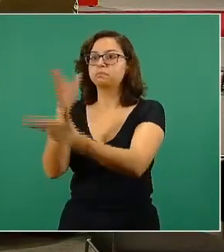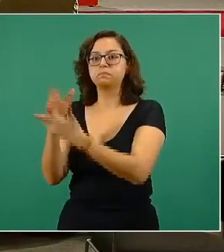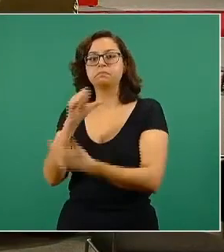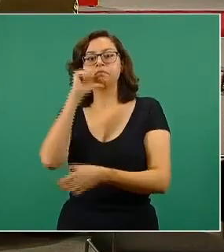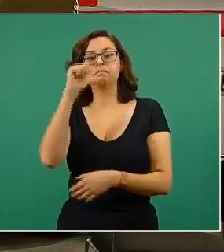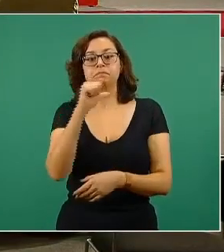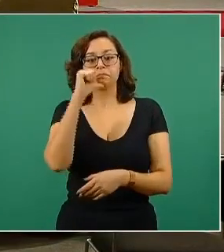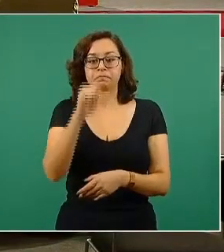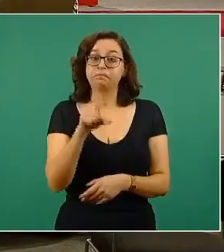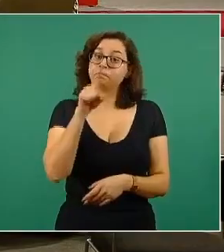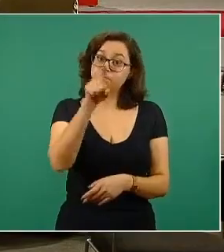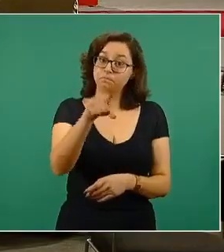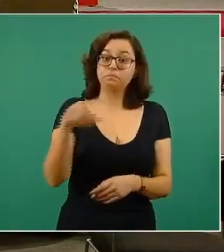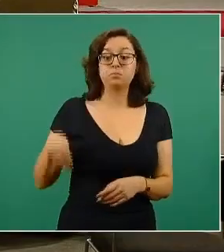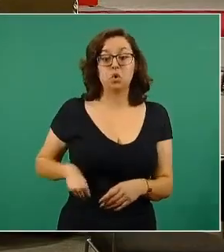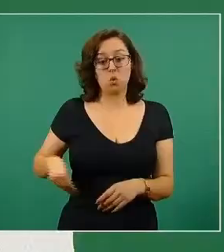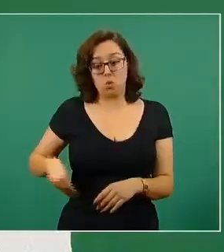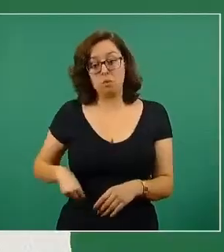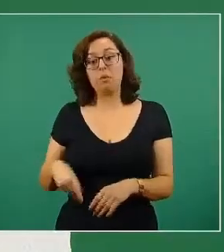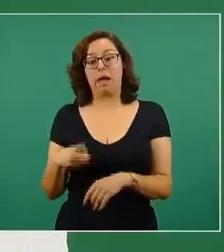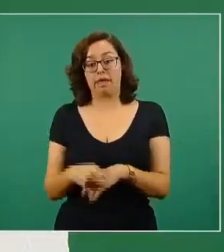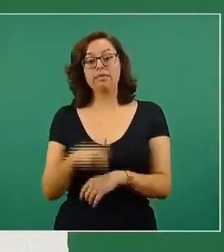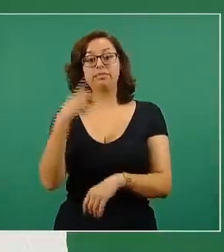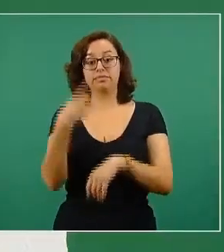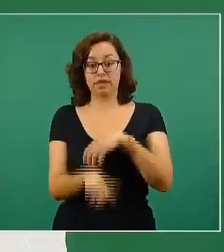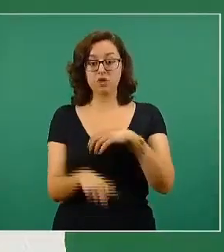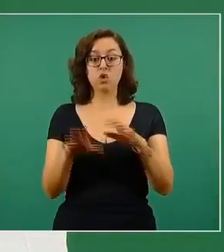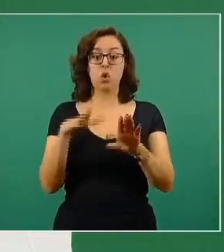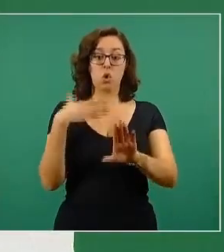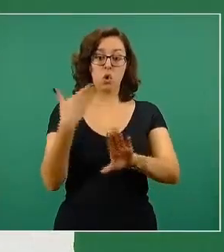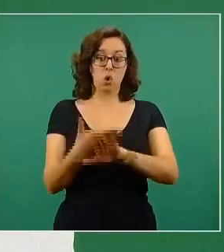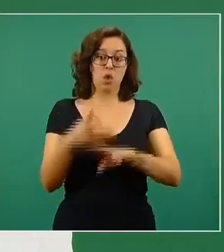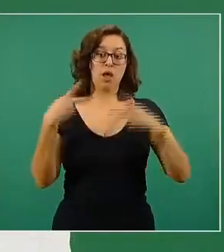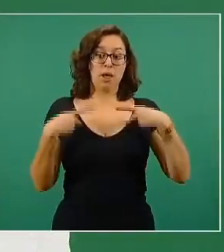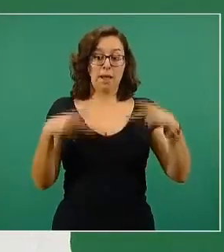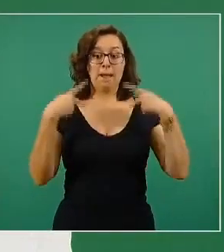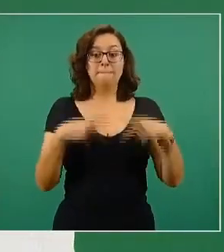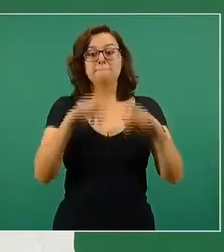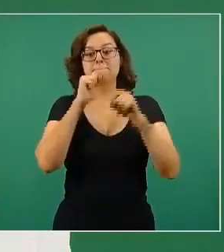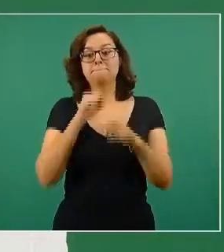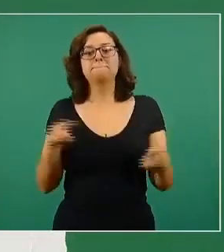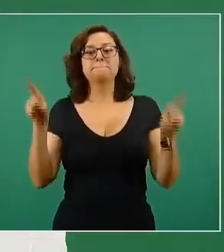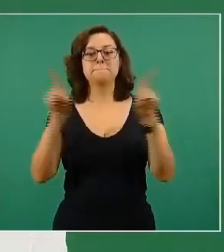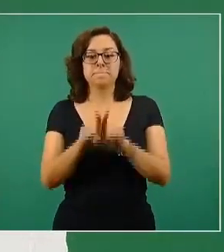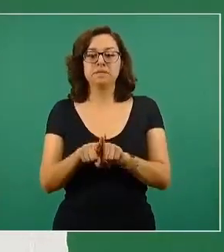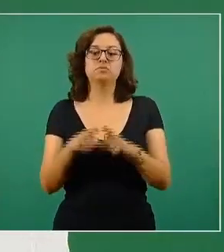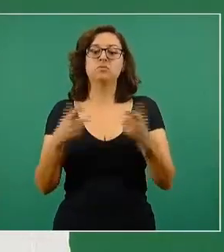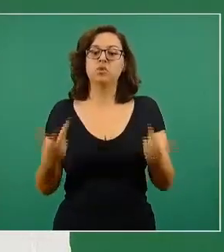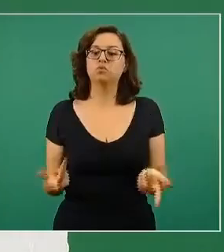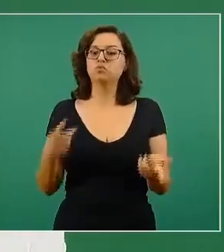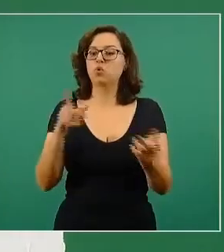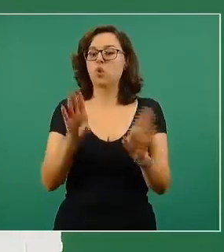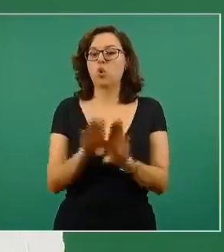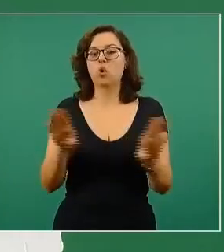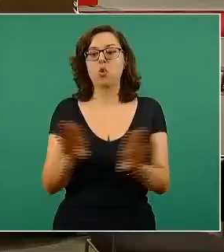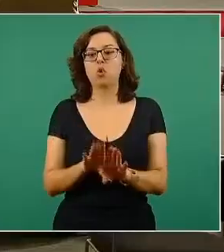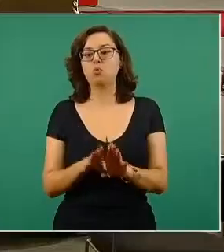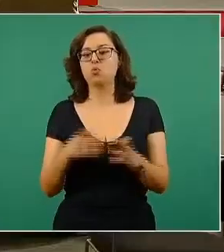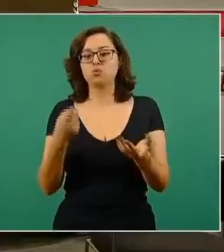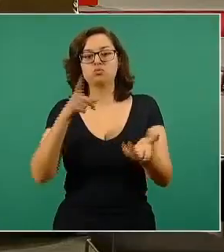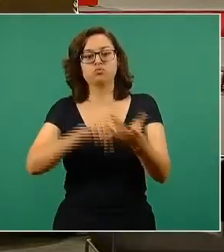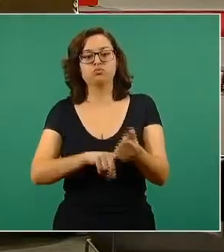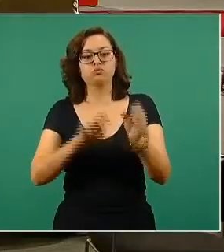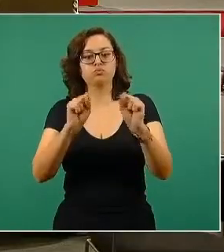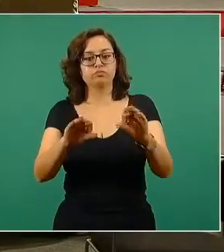responsabilidad, usted está contribuyendo a dañar a esas personas trabajadoras y está atentando contra el funcionamiento de la oficina que usted